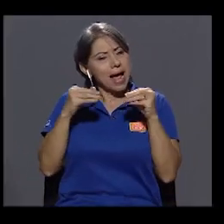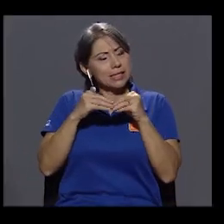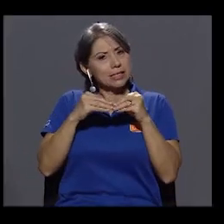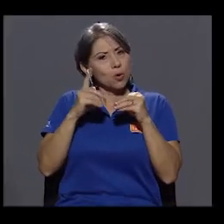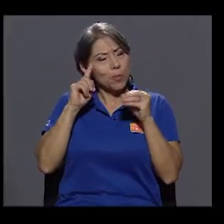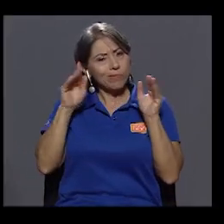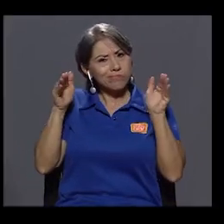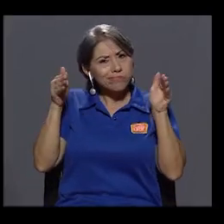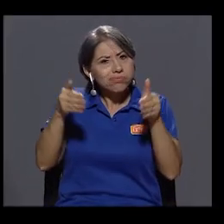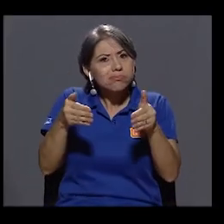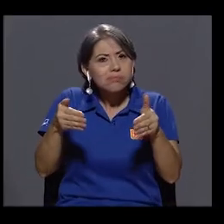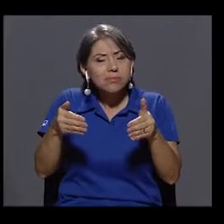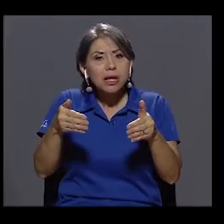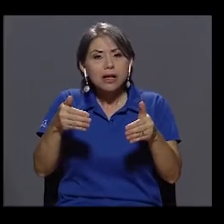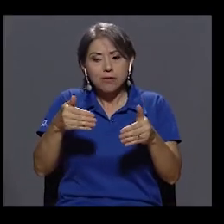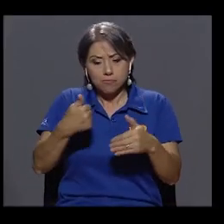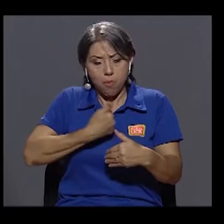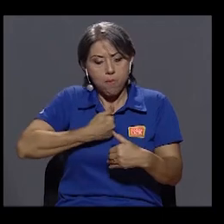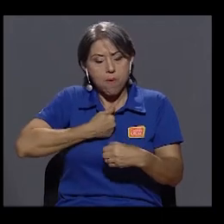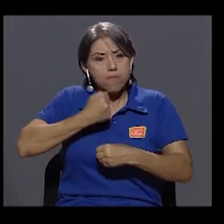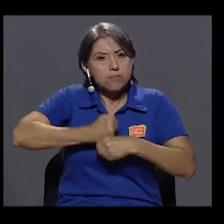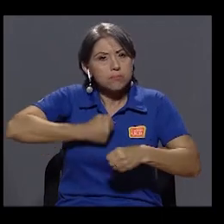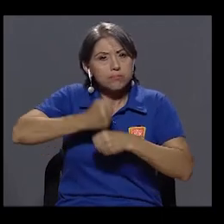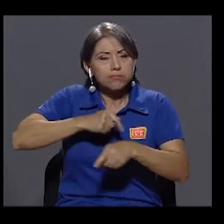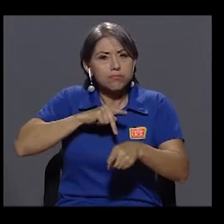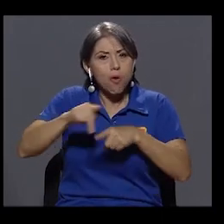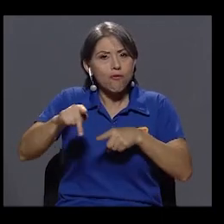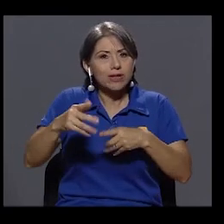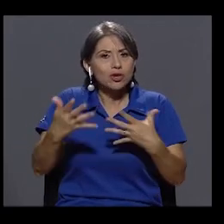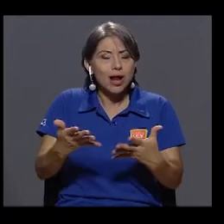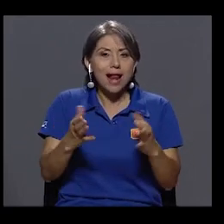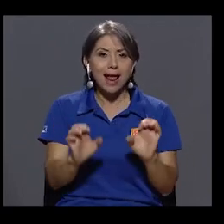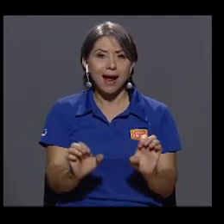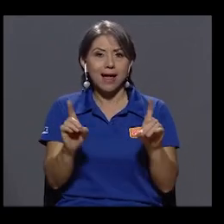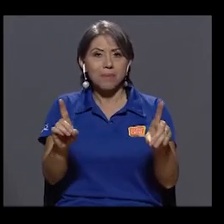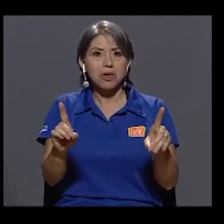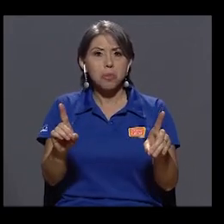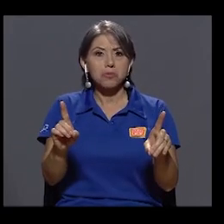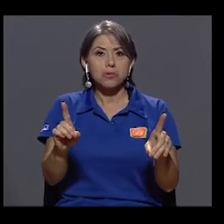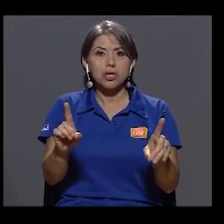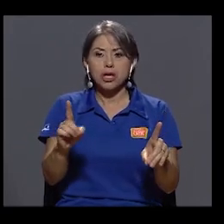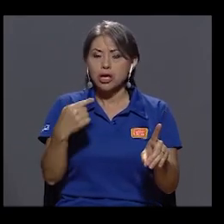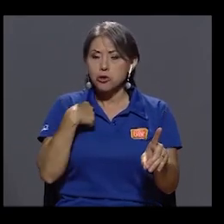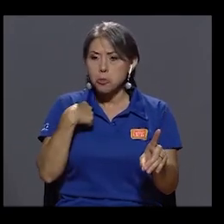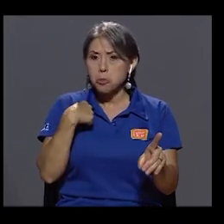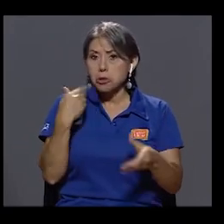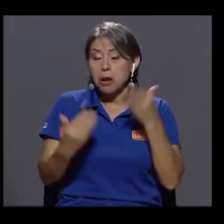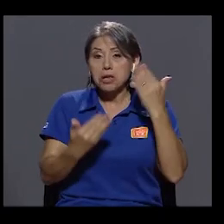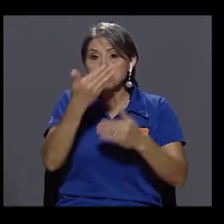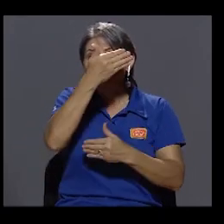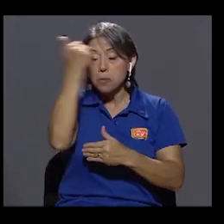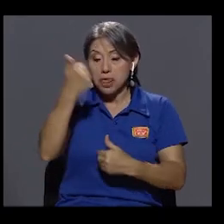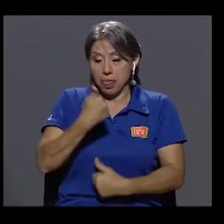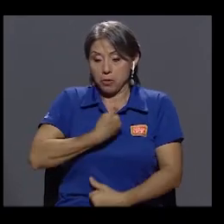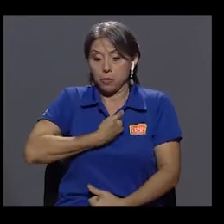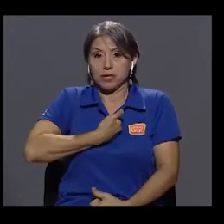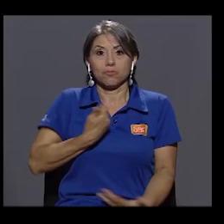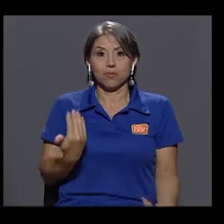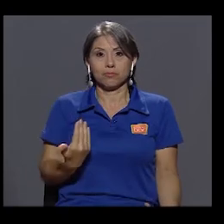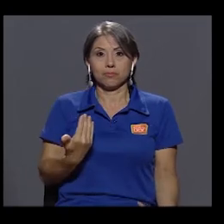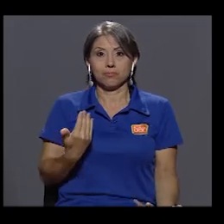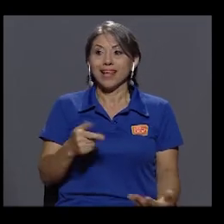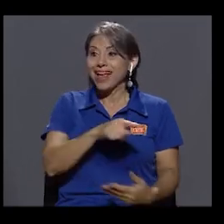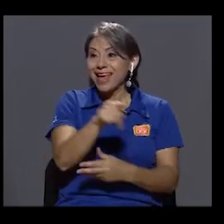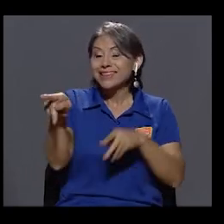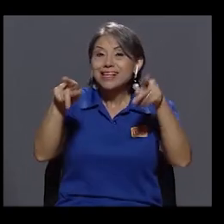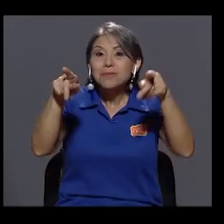en su quehacer profesional y académico y se olvida de uno entonces son personas que una